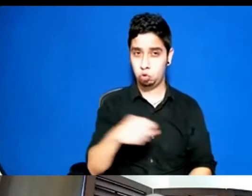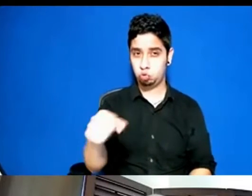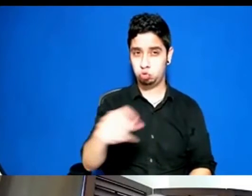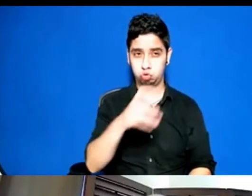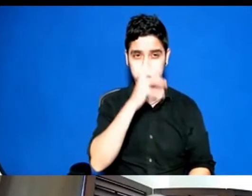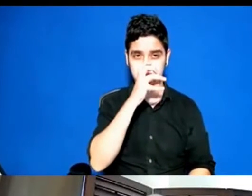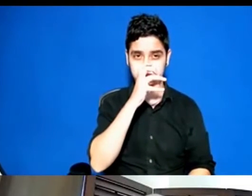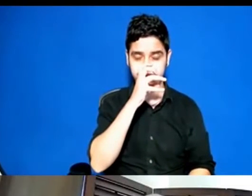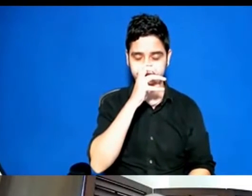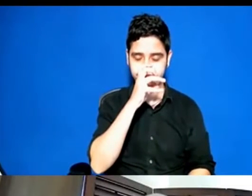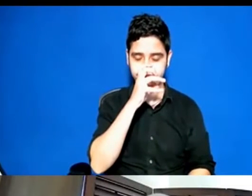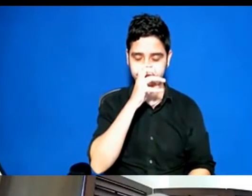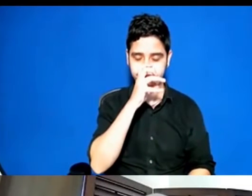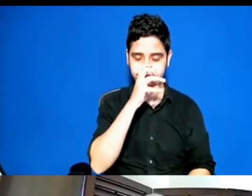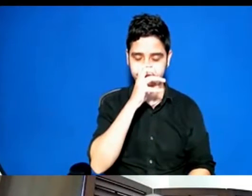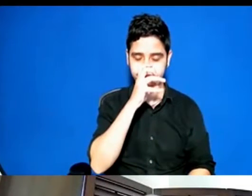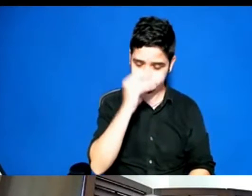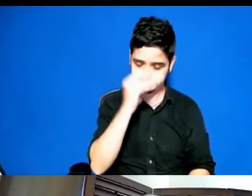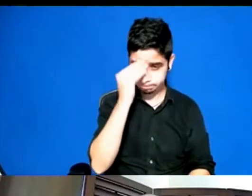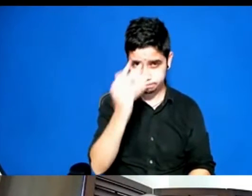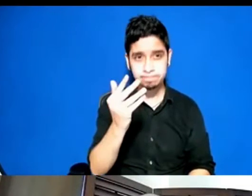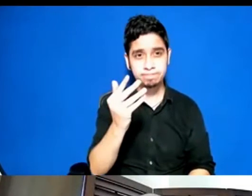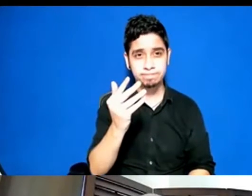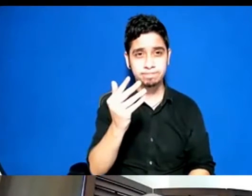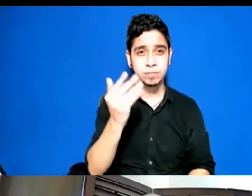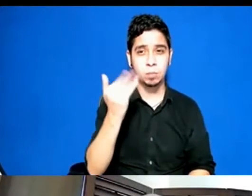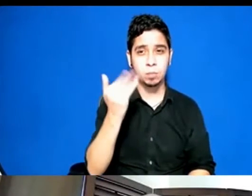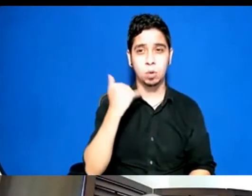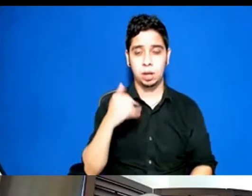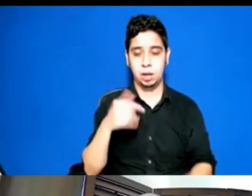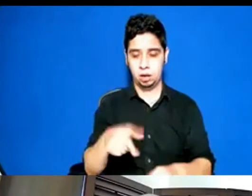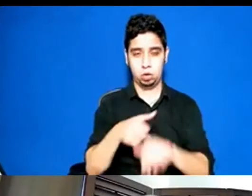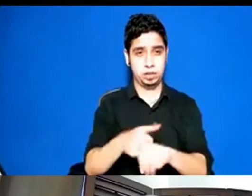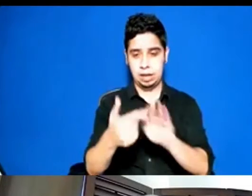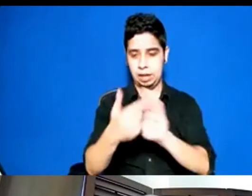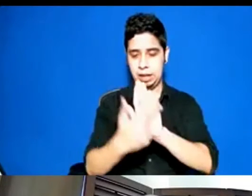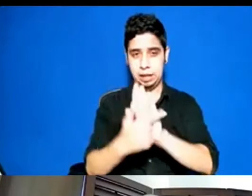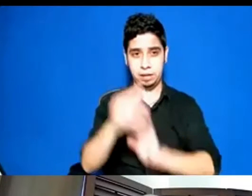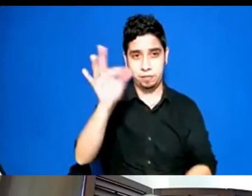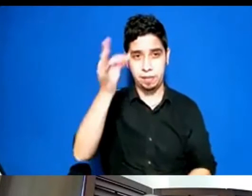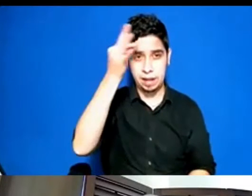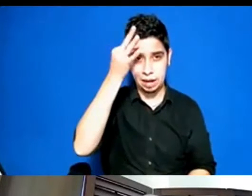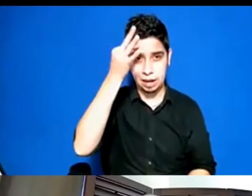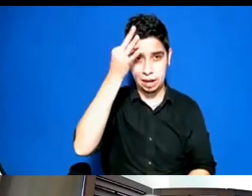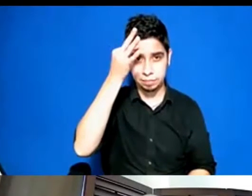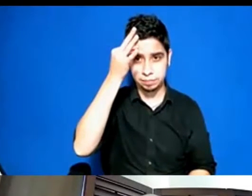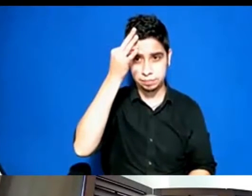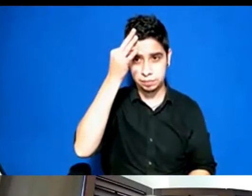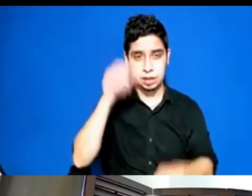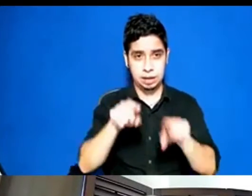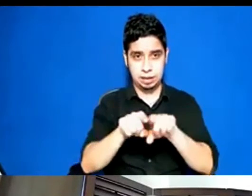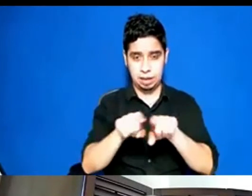porque está regido pues por leyes federales y estatales,